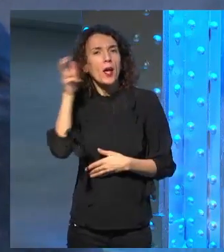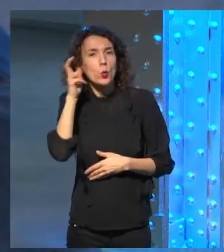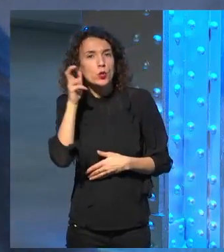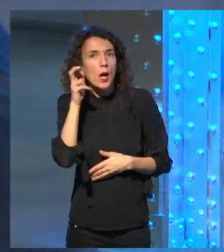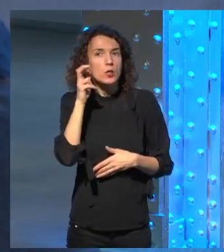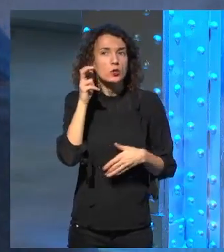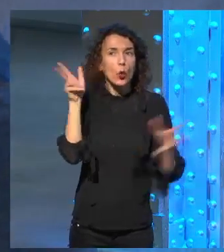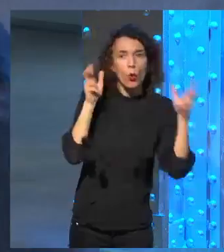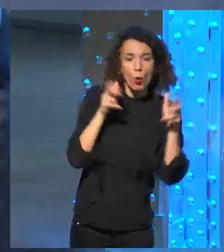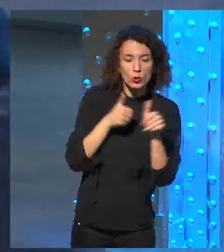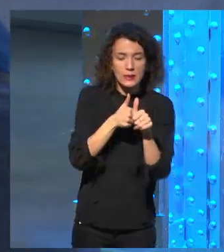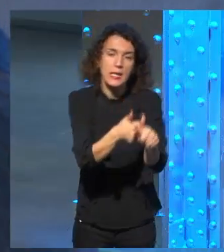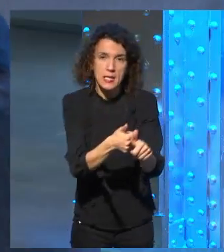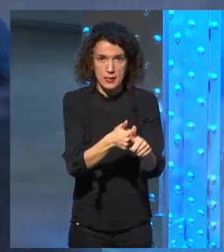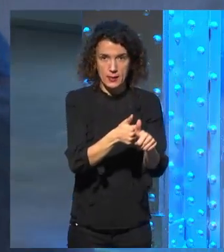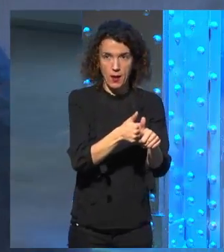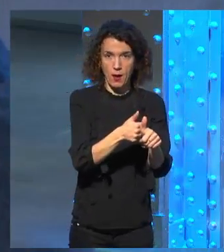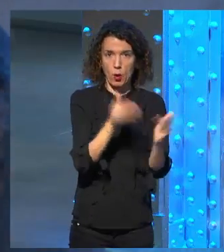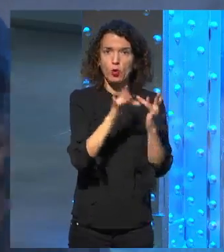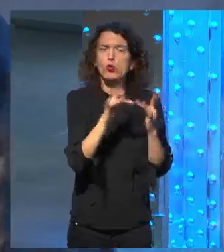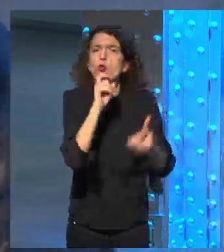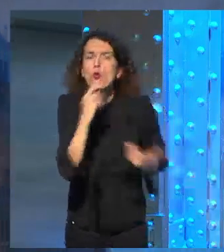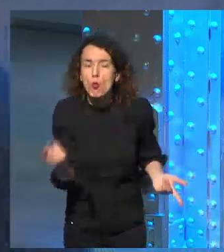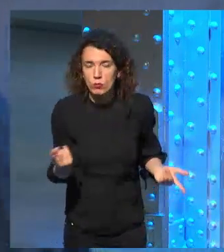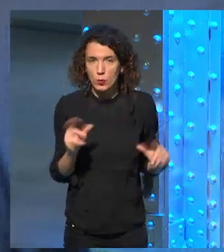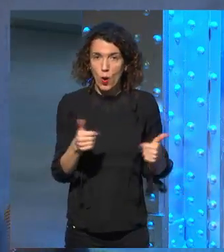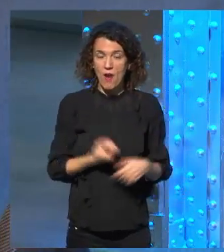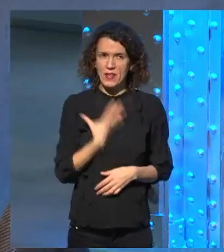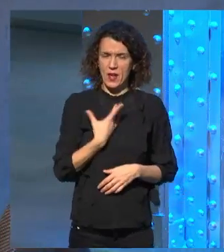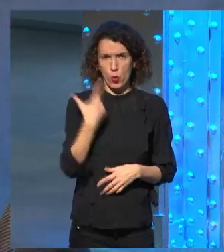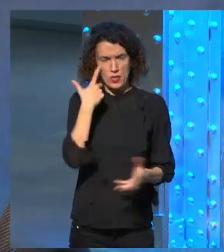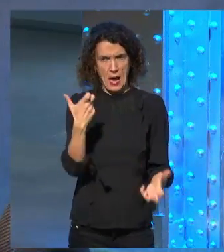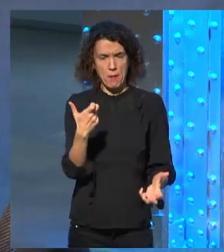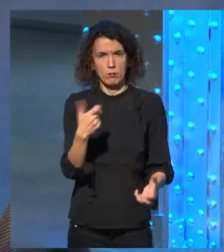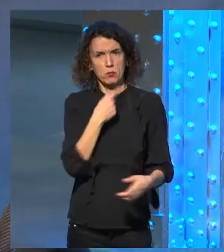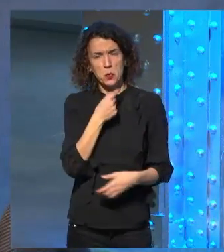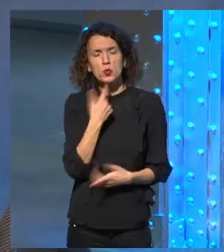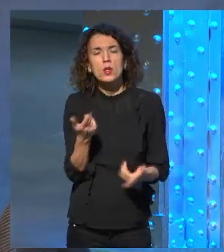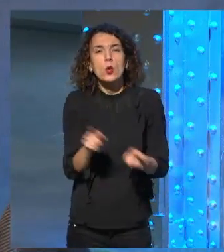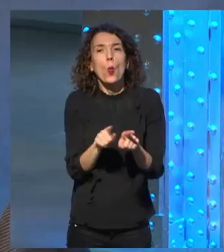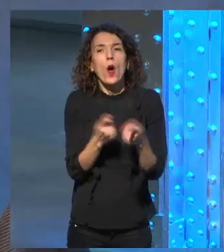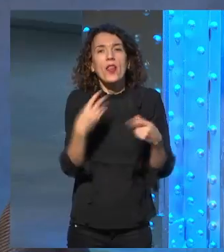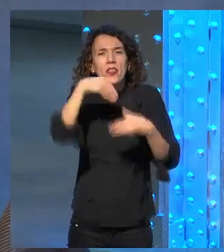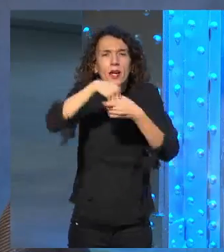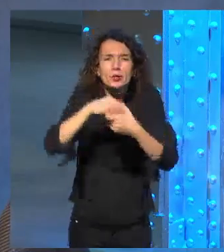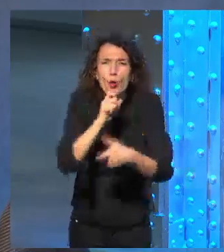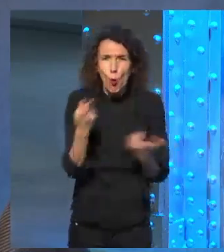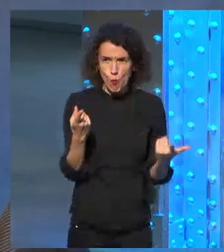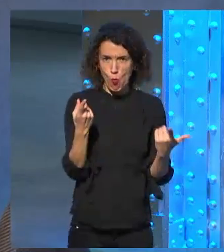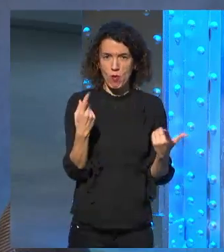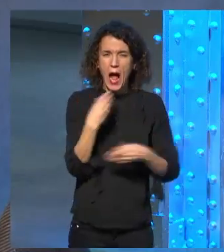el uno al otro, o el seguirse, o el que como aficionado me llama mucho la atención? Digo, ¿cómo será estar dentro? ¿Cómo